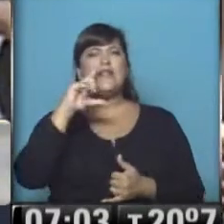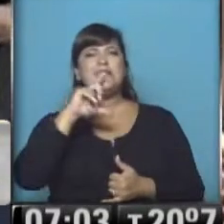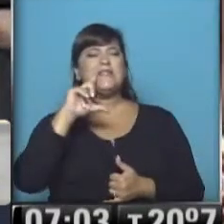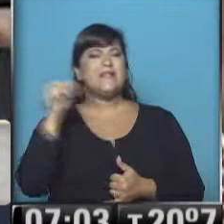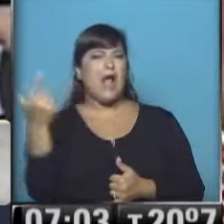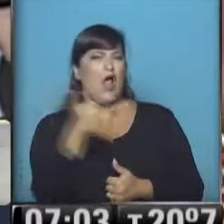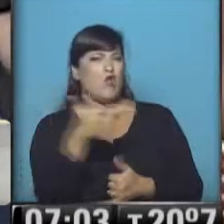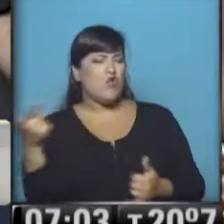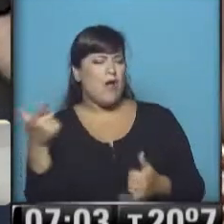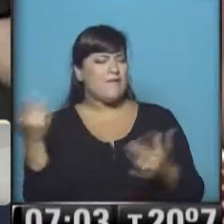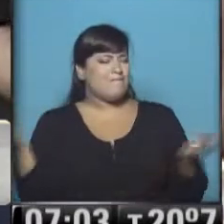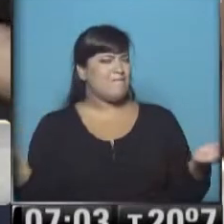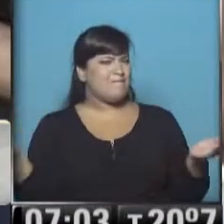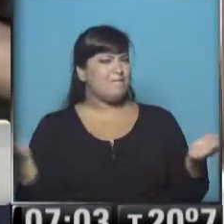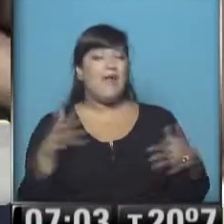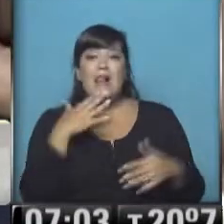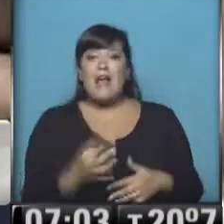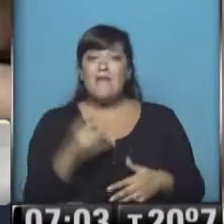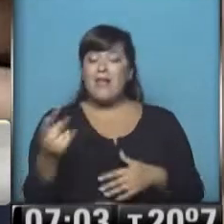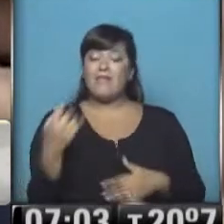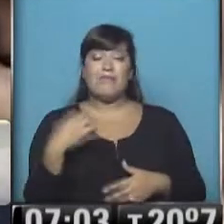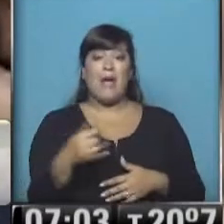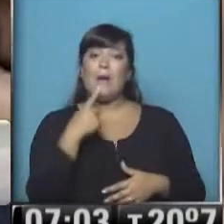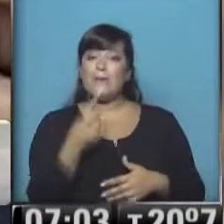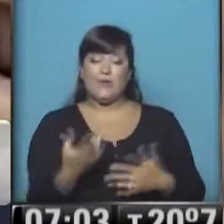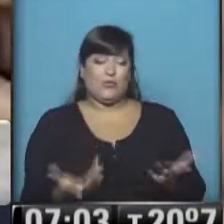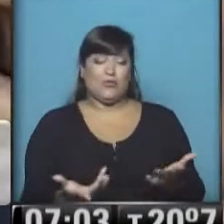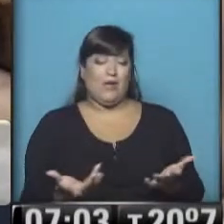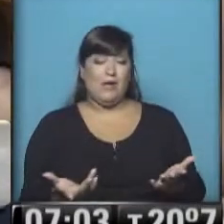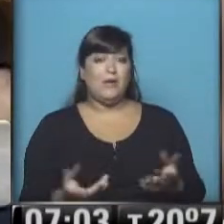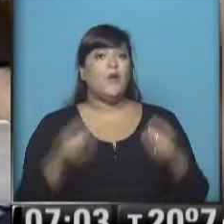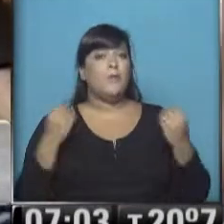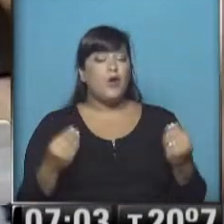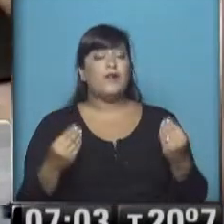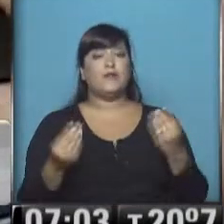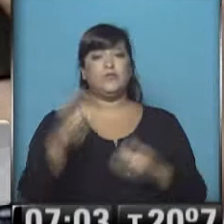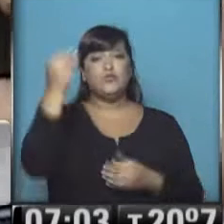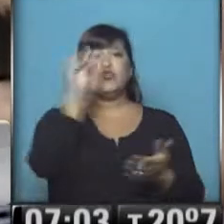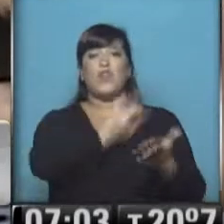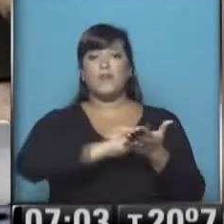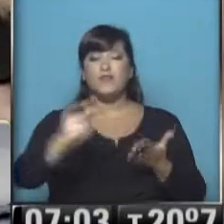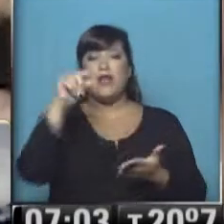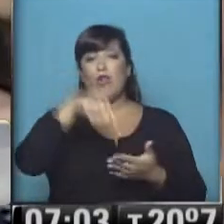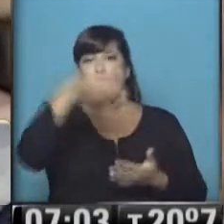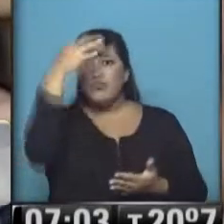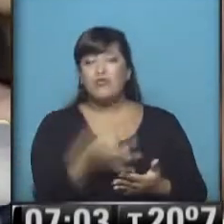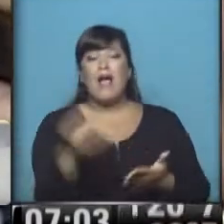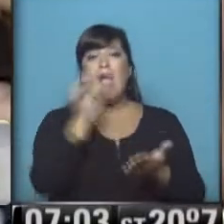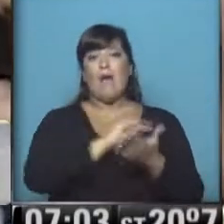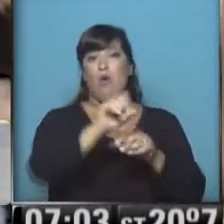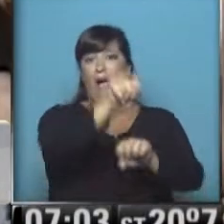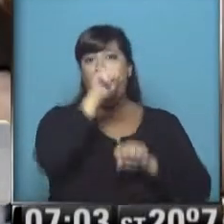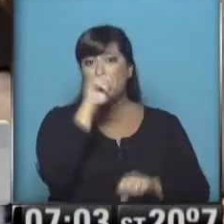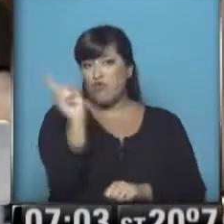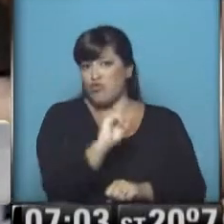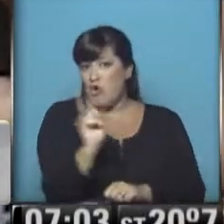pruebas producidas, y la realidad es que no vale preguntar sobre cualquier otras cosas, porque muchos de los diputados no son abogados, no tienen la obligación de ser abogados,